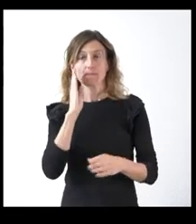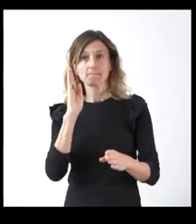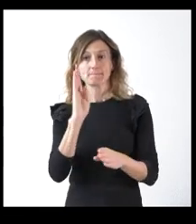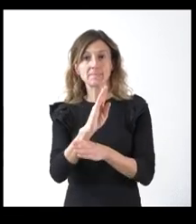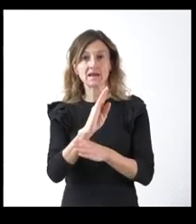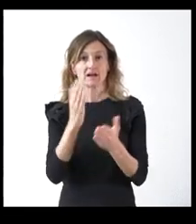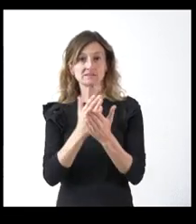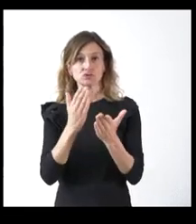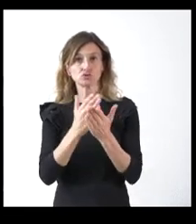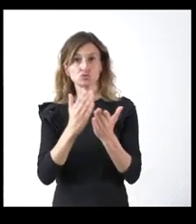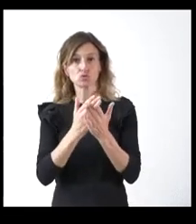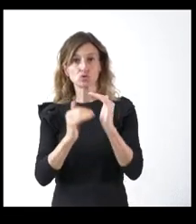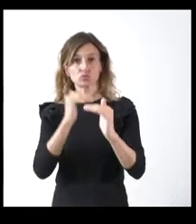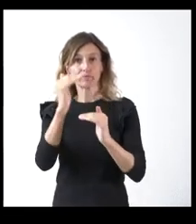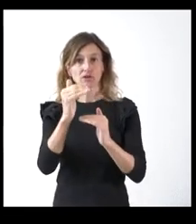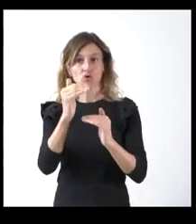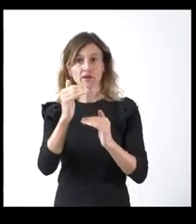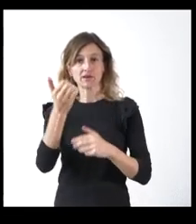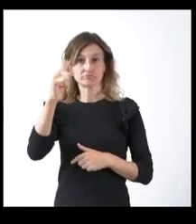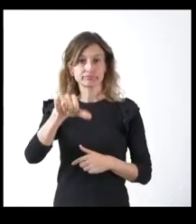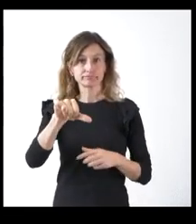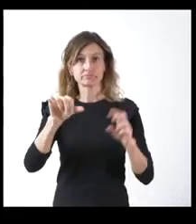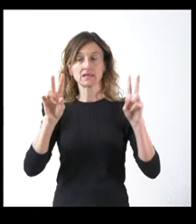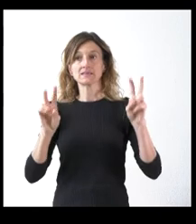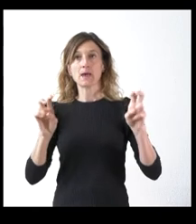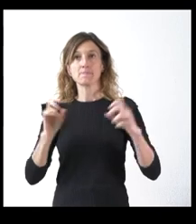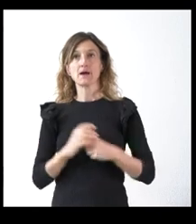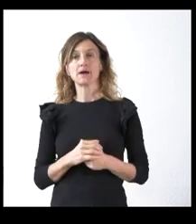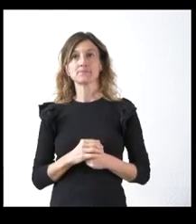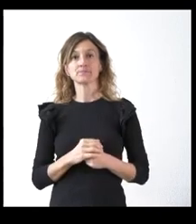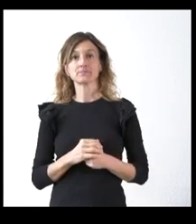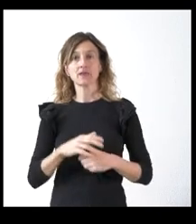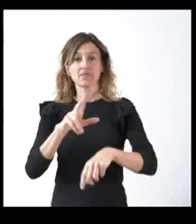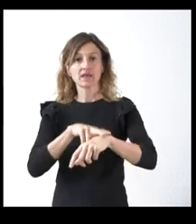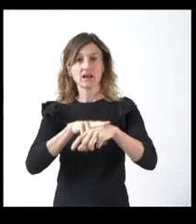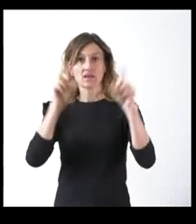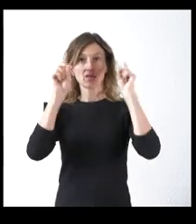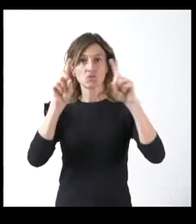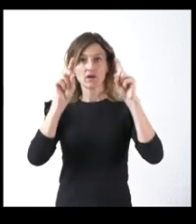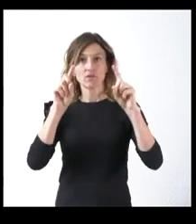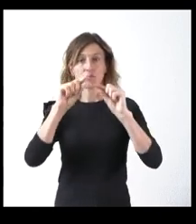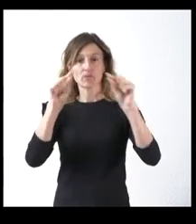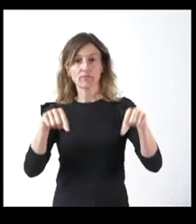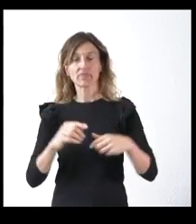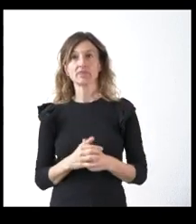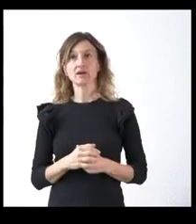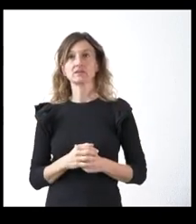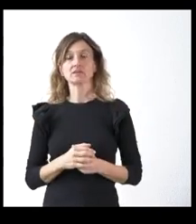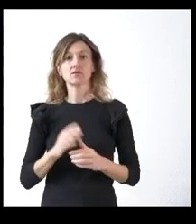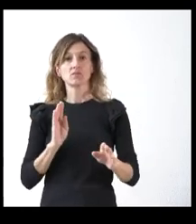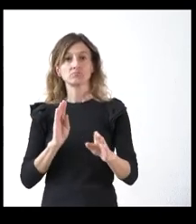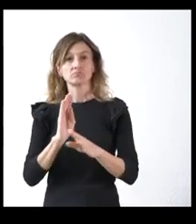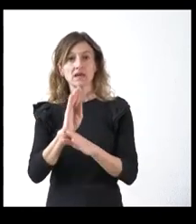estudios superiores en las delegaciones de educación de las provincias están denegando